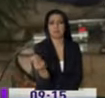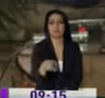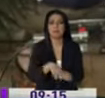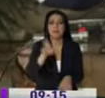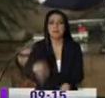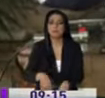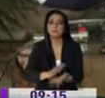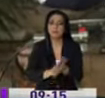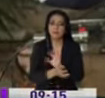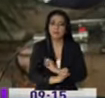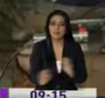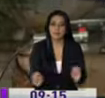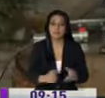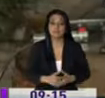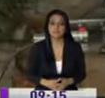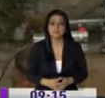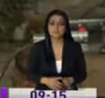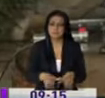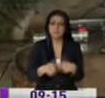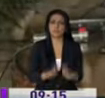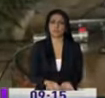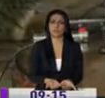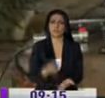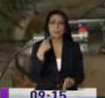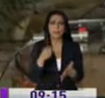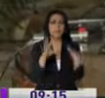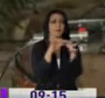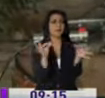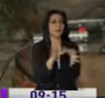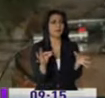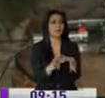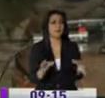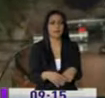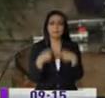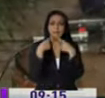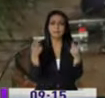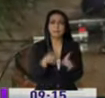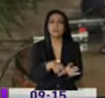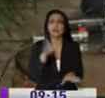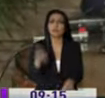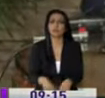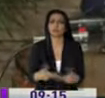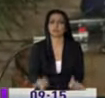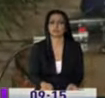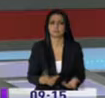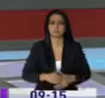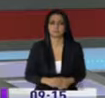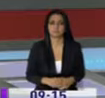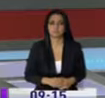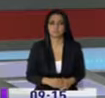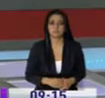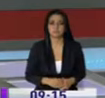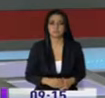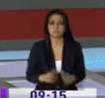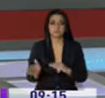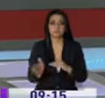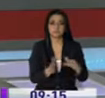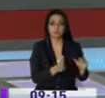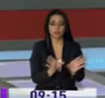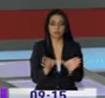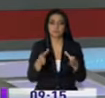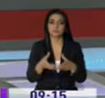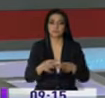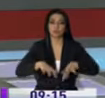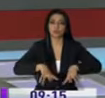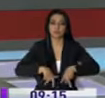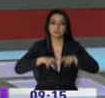renunciado, pues. ¿Cómo es posible que escriba todo lo que escribe, pero no renuncie a su cargo? La Comisión Anticorrupción